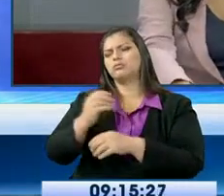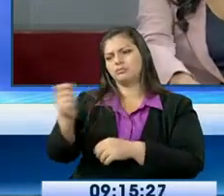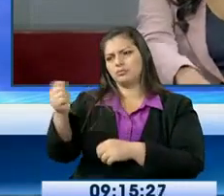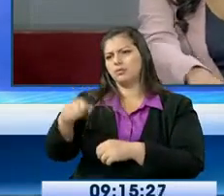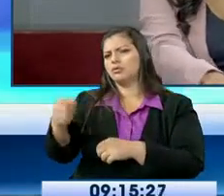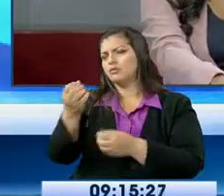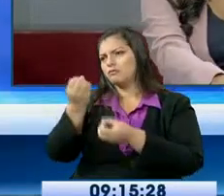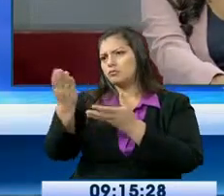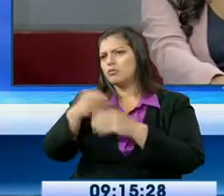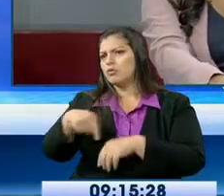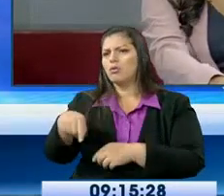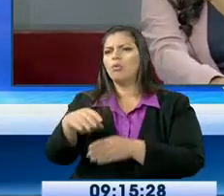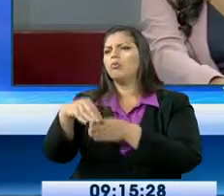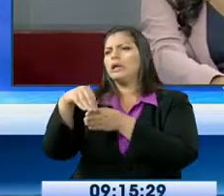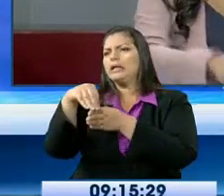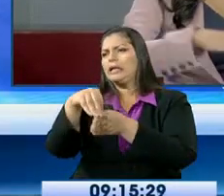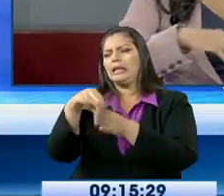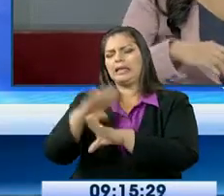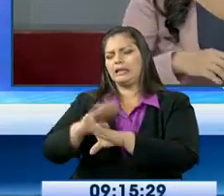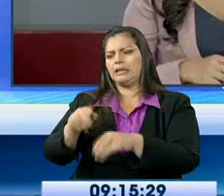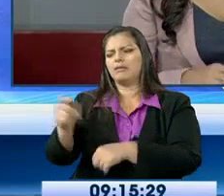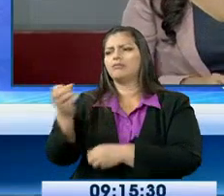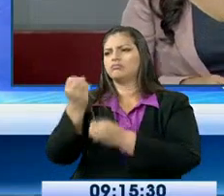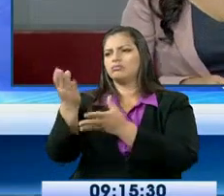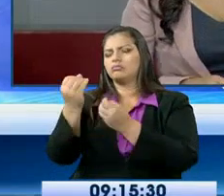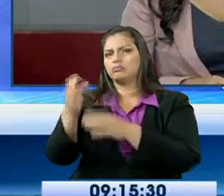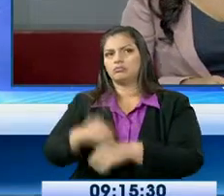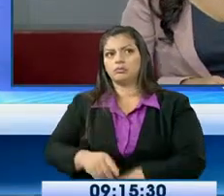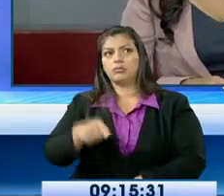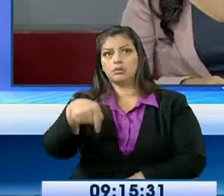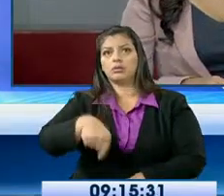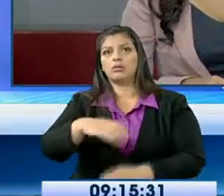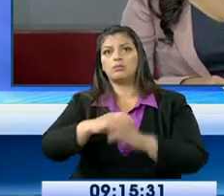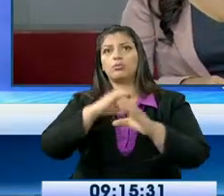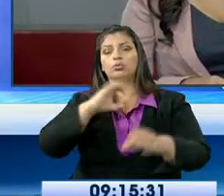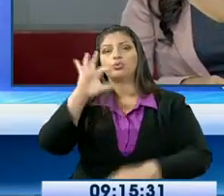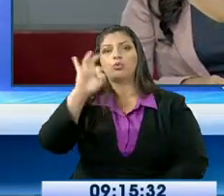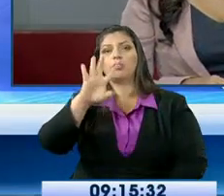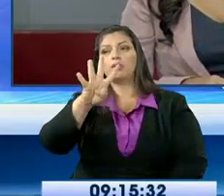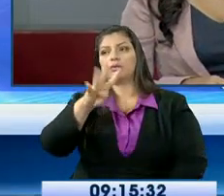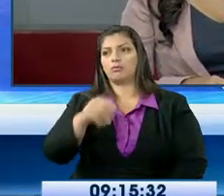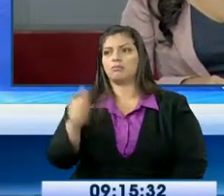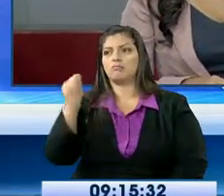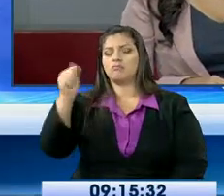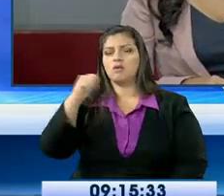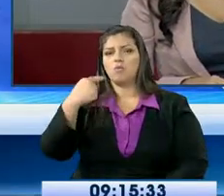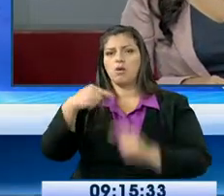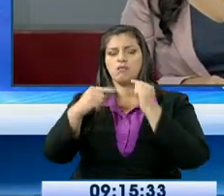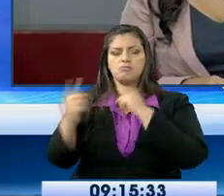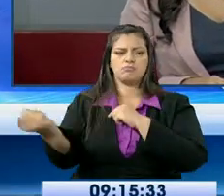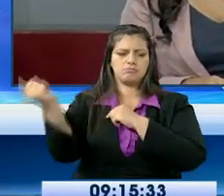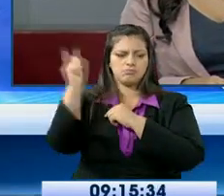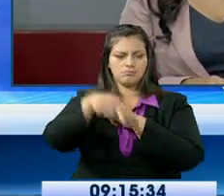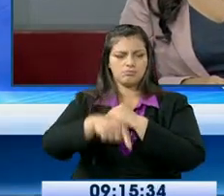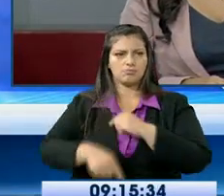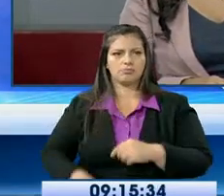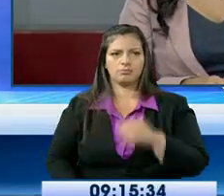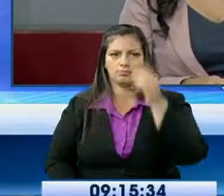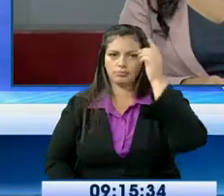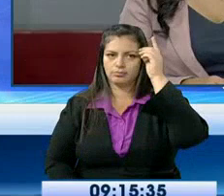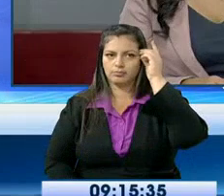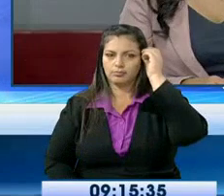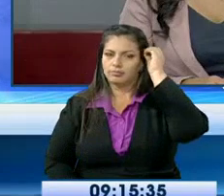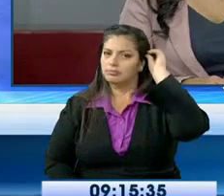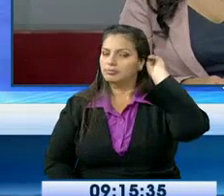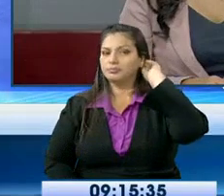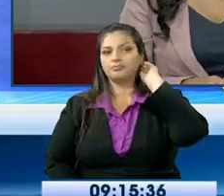buseta. Pero el productor tiene carro. La 94 me dicen que pasa por aquí. Dice que va a ir acompañado de Walter García. ¿Ah? Que